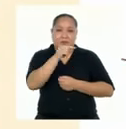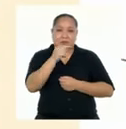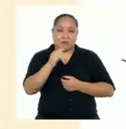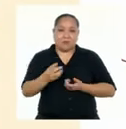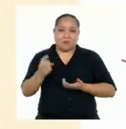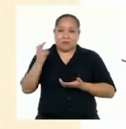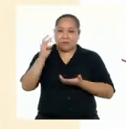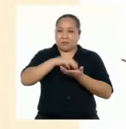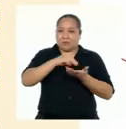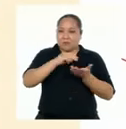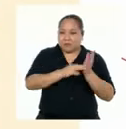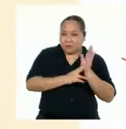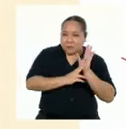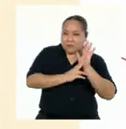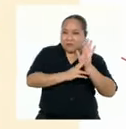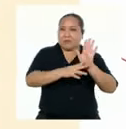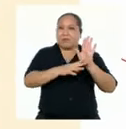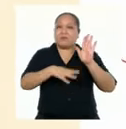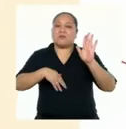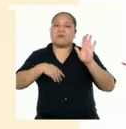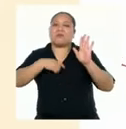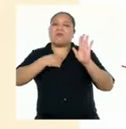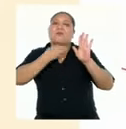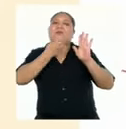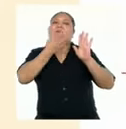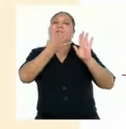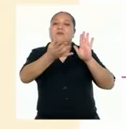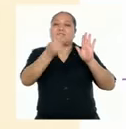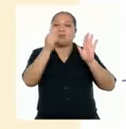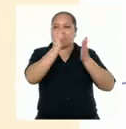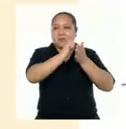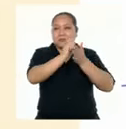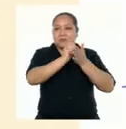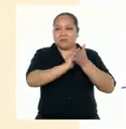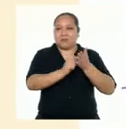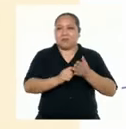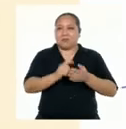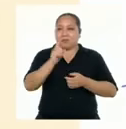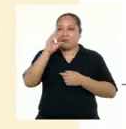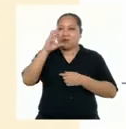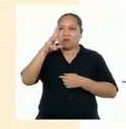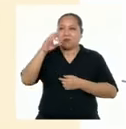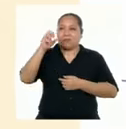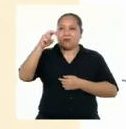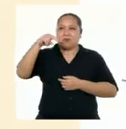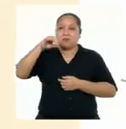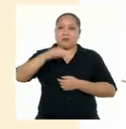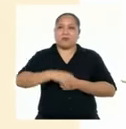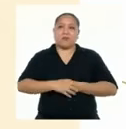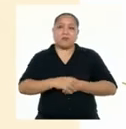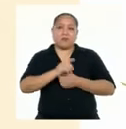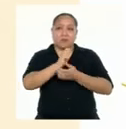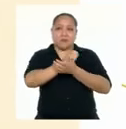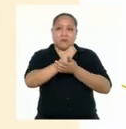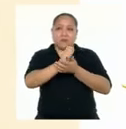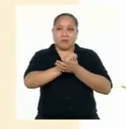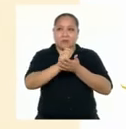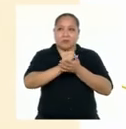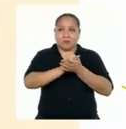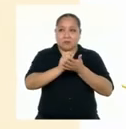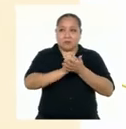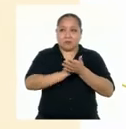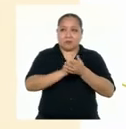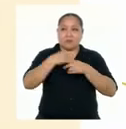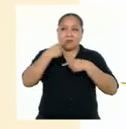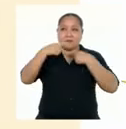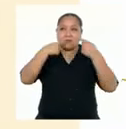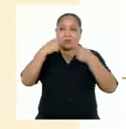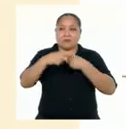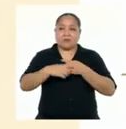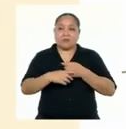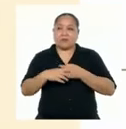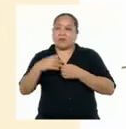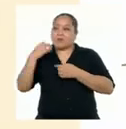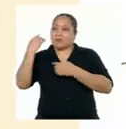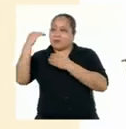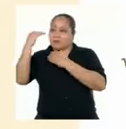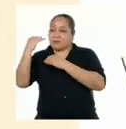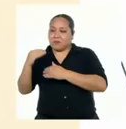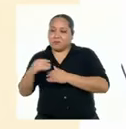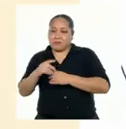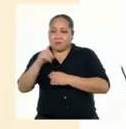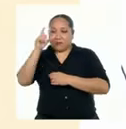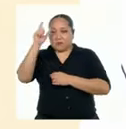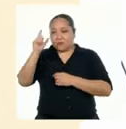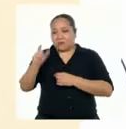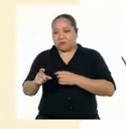mayor expresividad al texto. Entonces, una crónica es un texto narrativo que se encarga de reconstruir un hecho, un